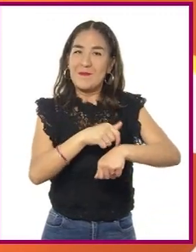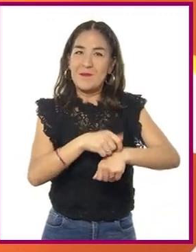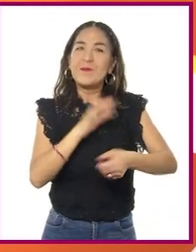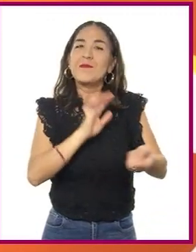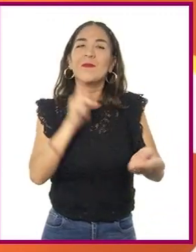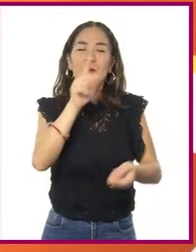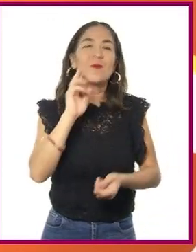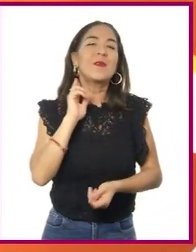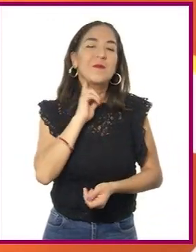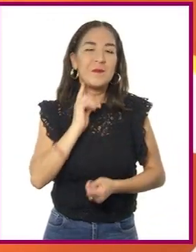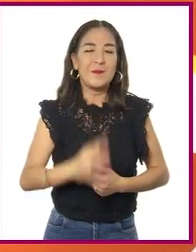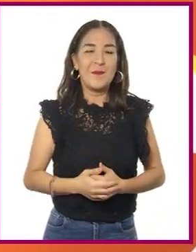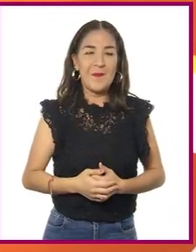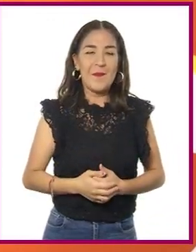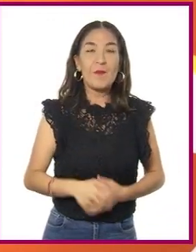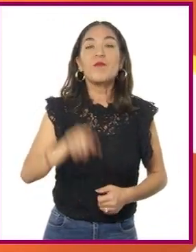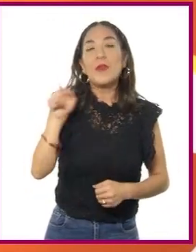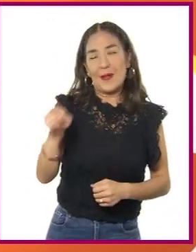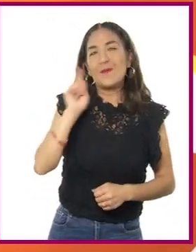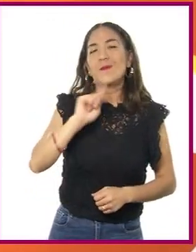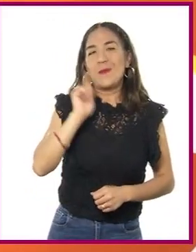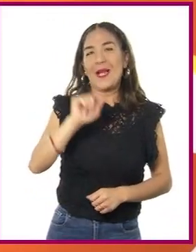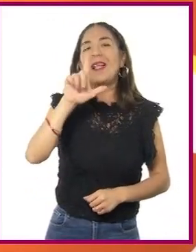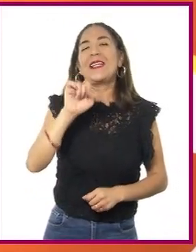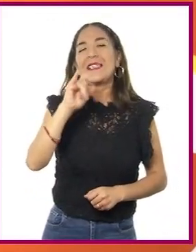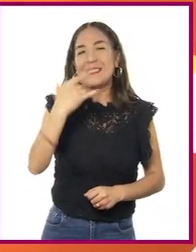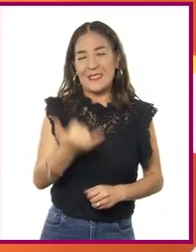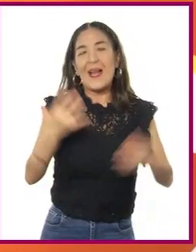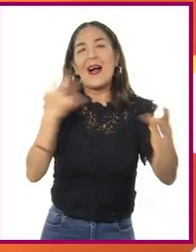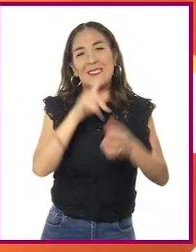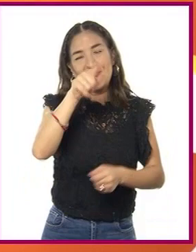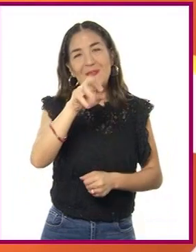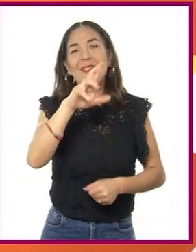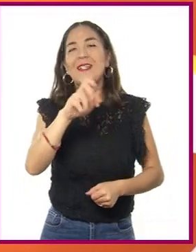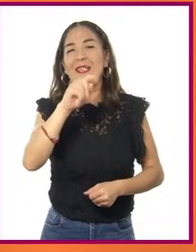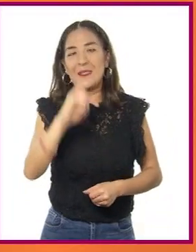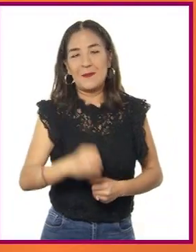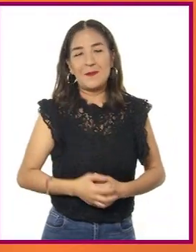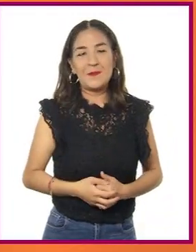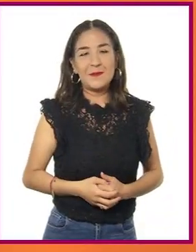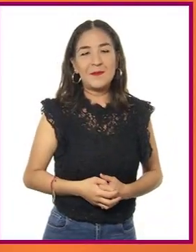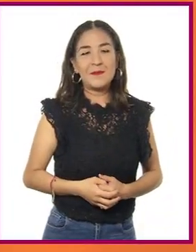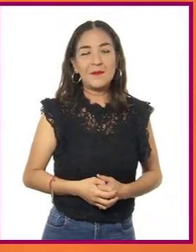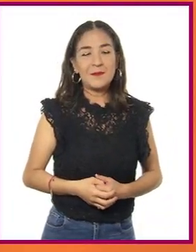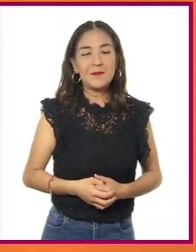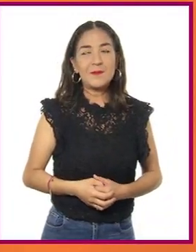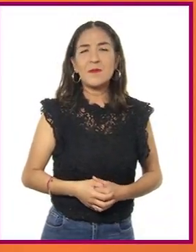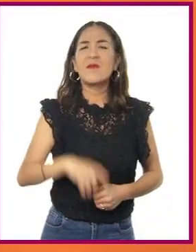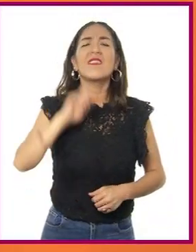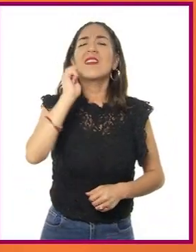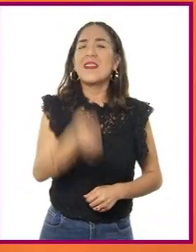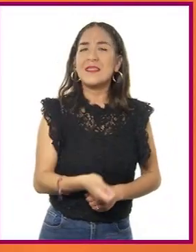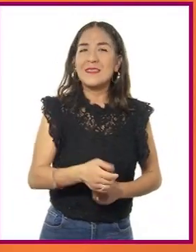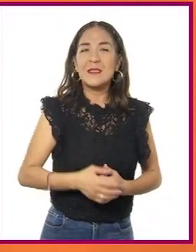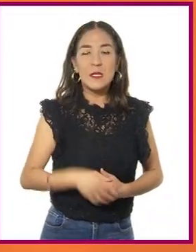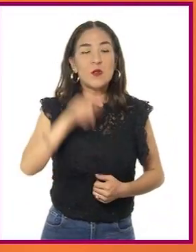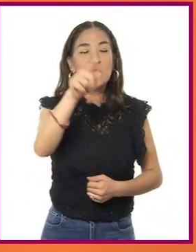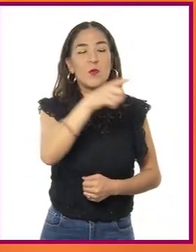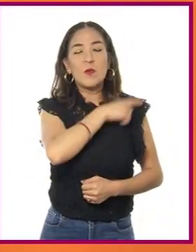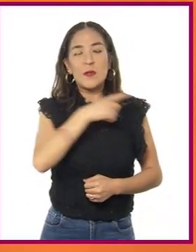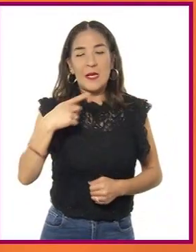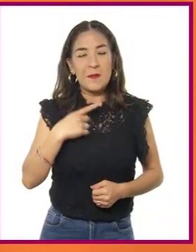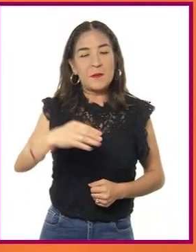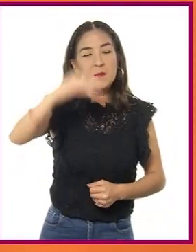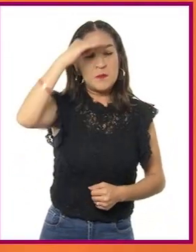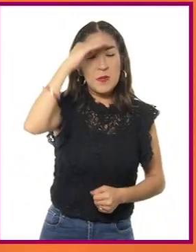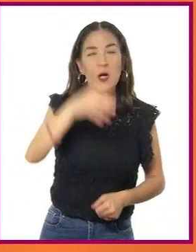Leslie tiene otro reto para que ustedes lo realicen desde casa. El reto consiste en reflexionar sobre